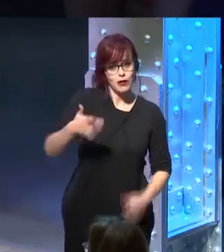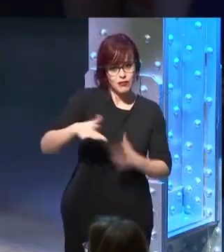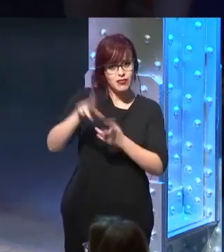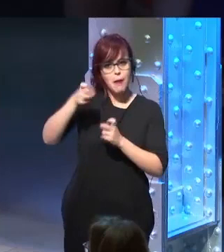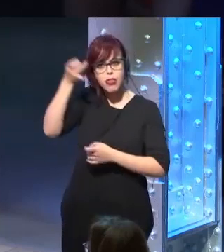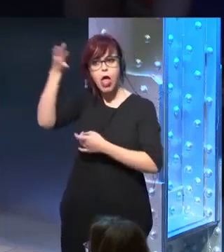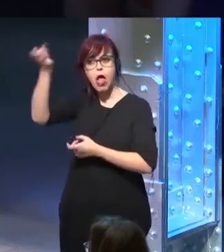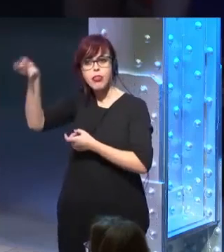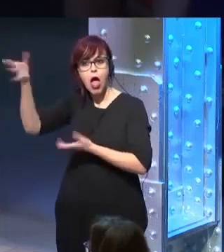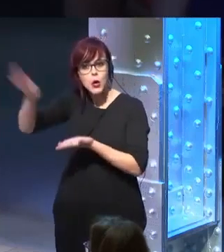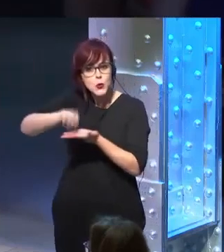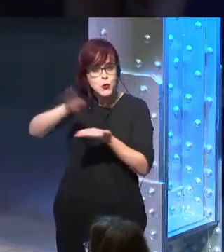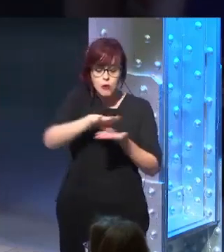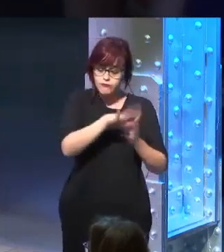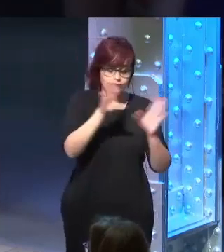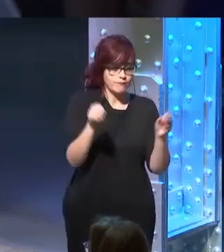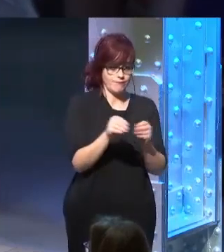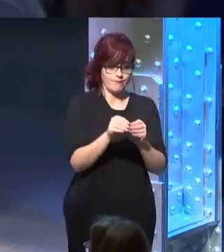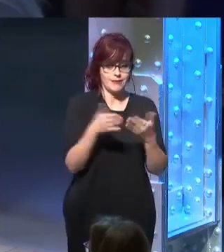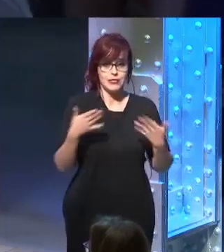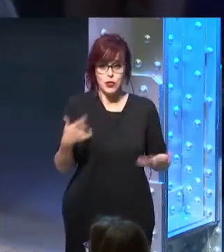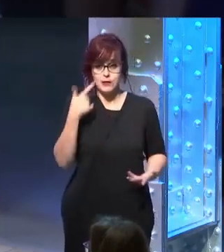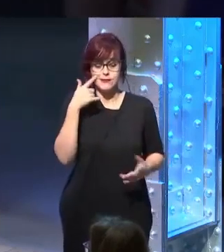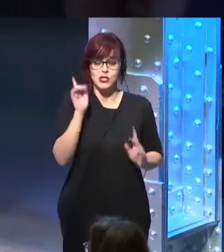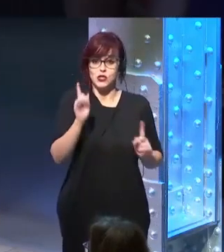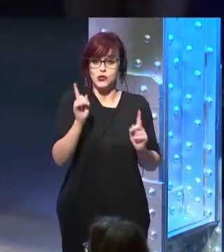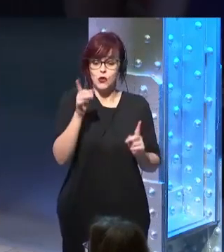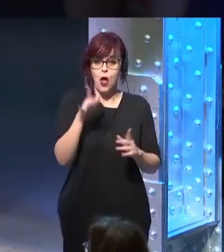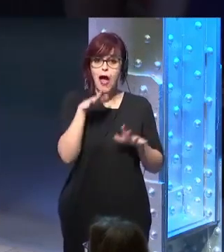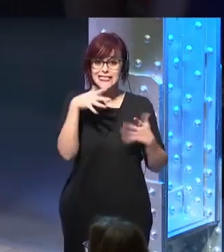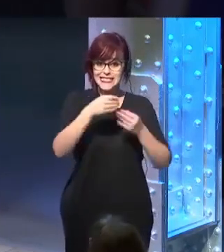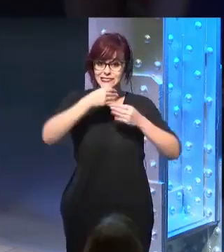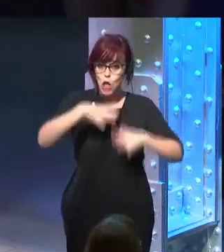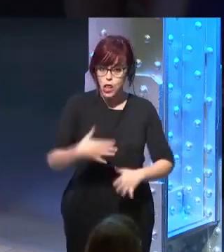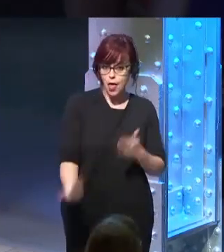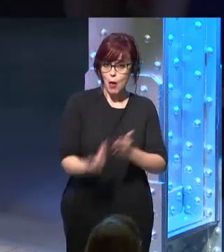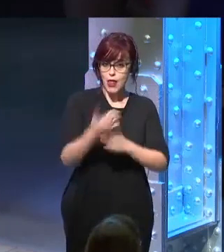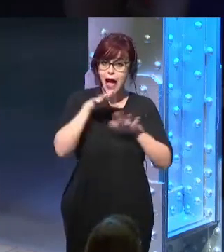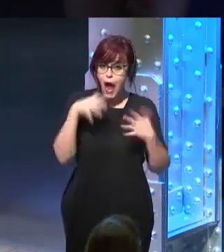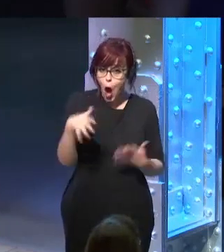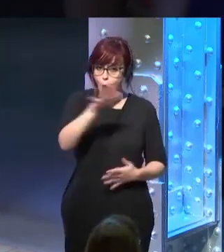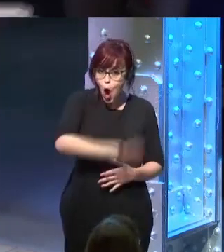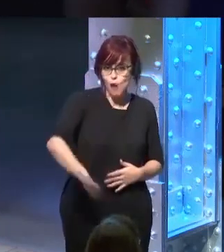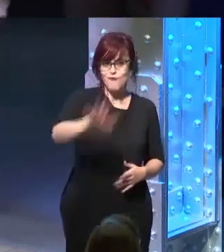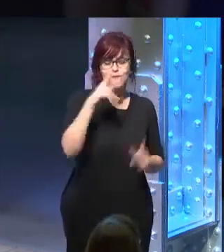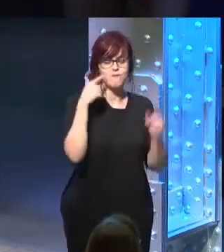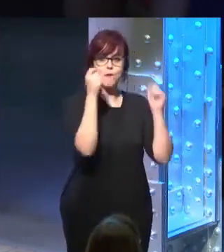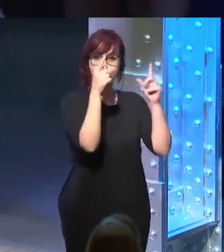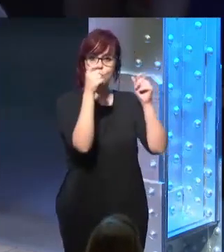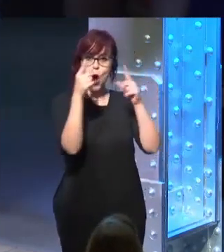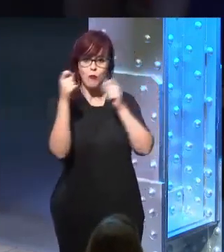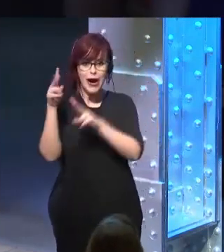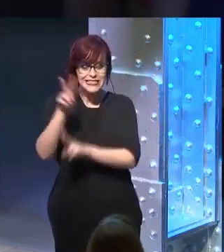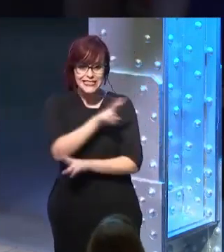conglomerado. Solo hace falta echar un vistazo a la historia moderna de Occidente para darnos cuenta de que muchos de esos